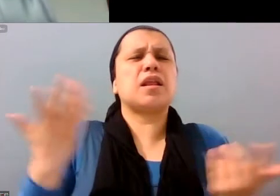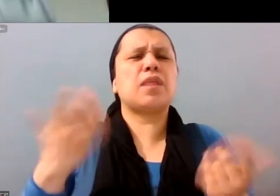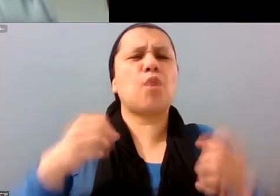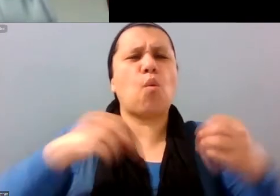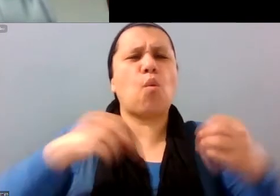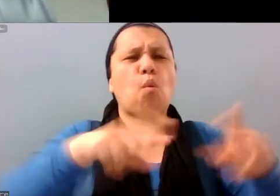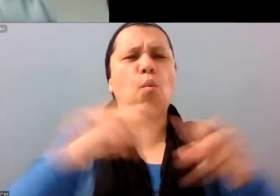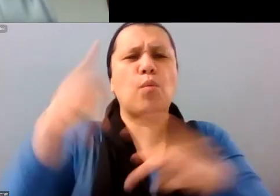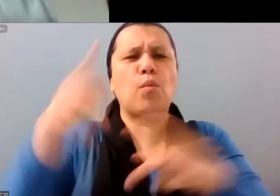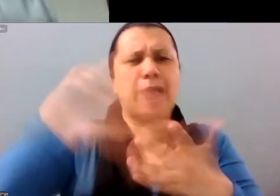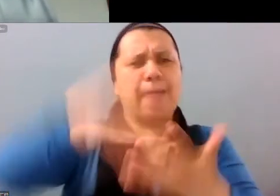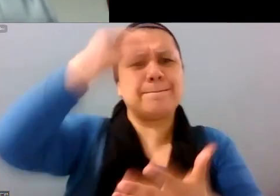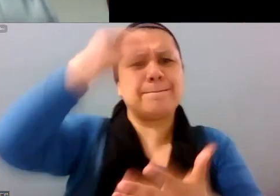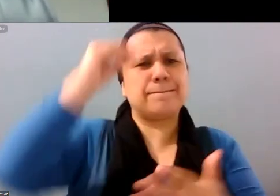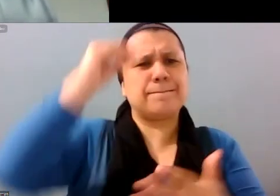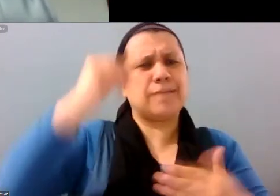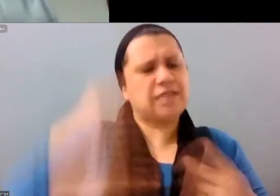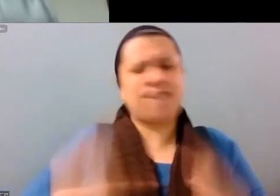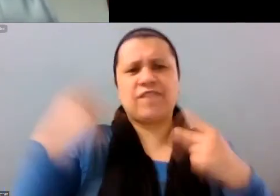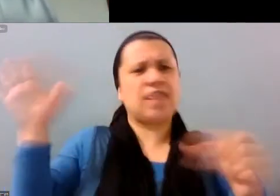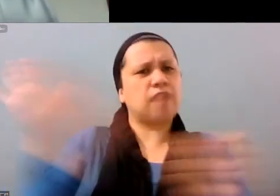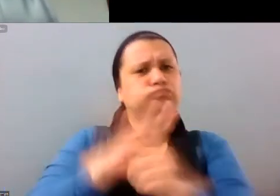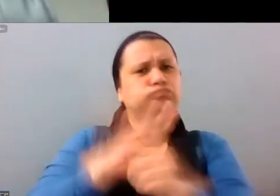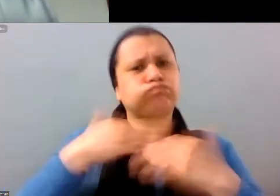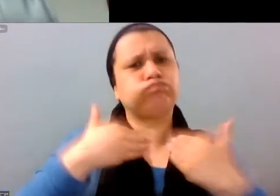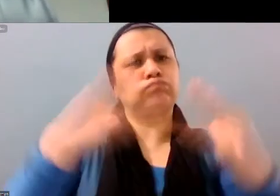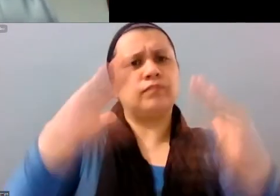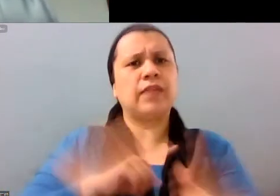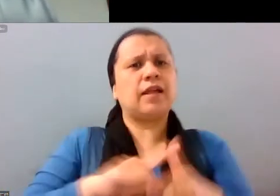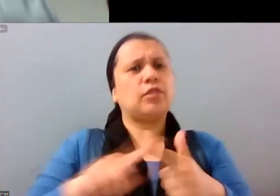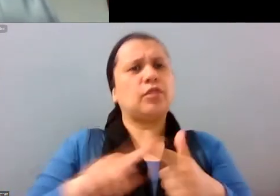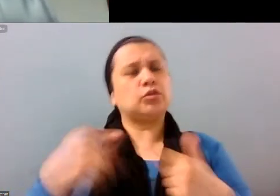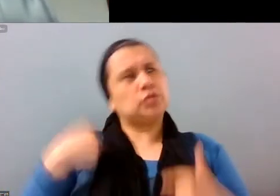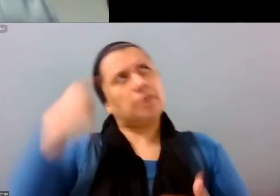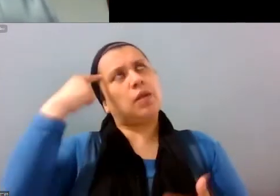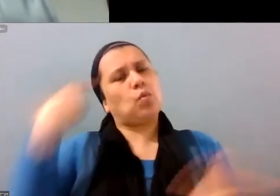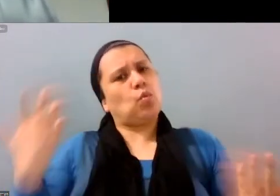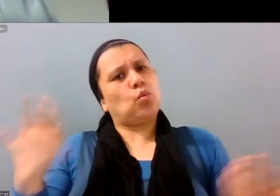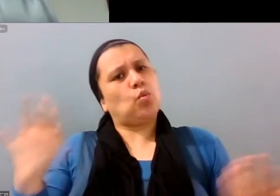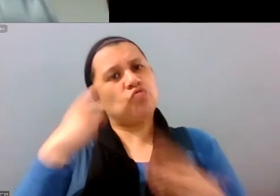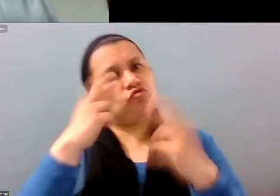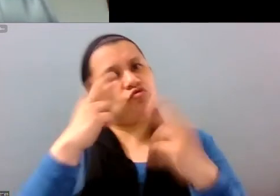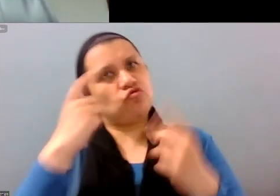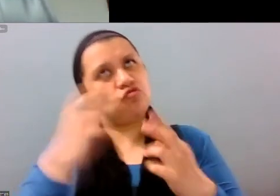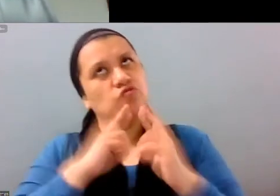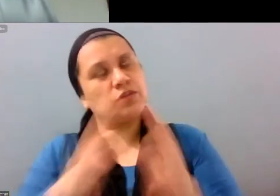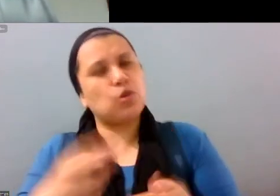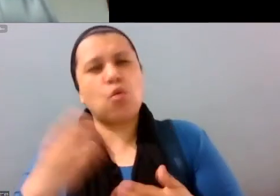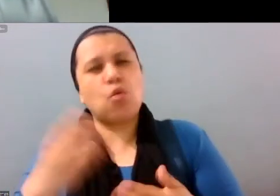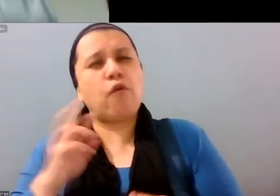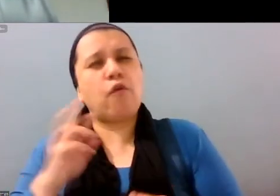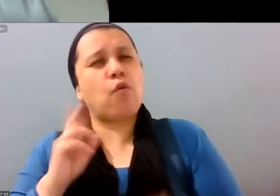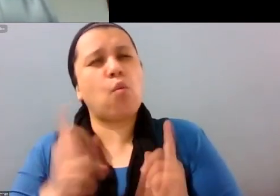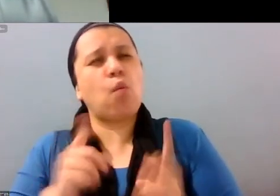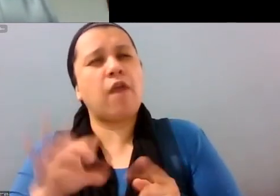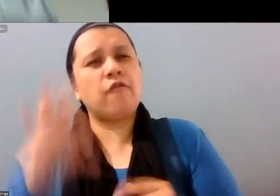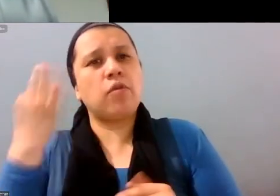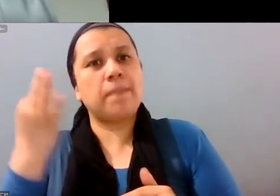aprendizaje a lo largo de toda la vida uno se pregunta o uno se responde que la única forma de hacerlo es mediante